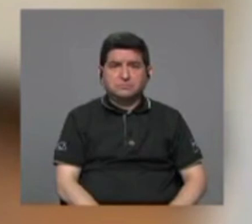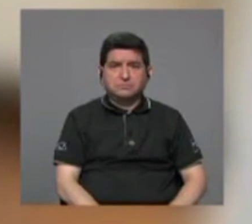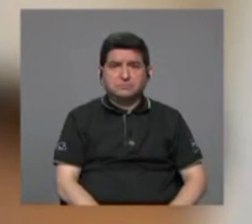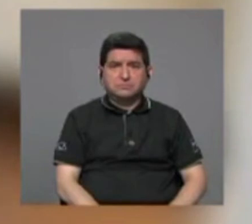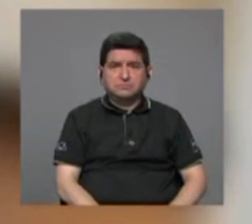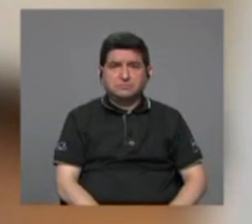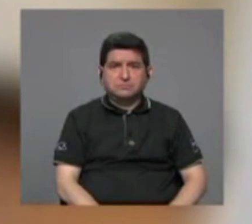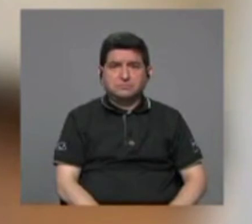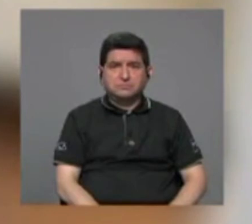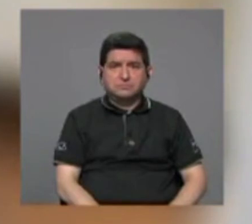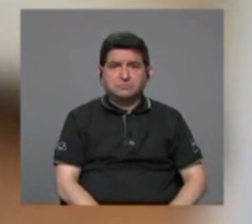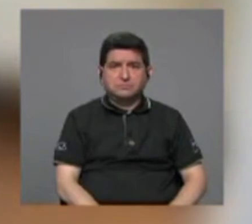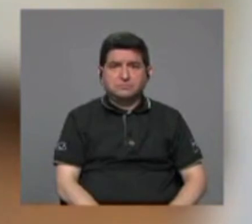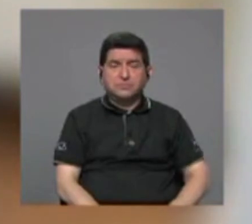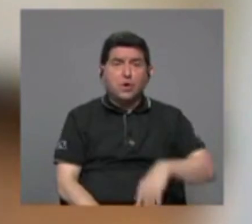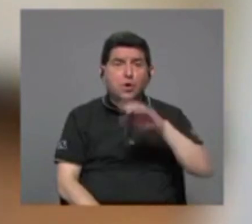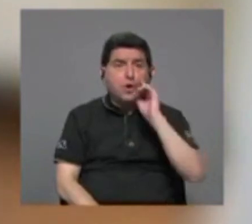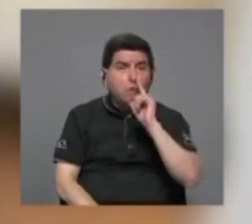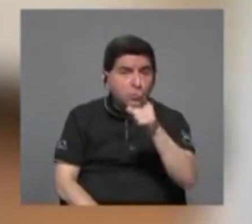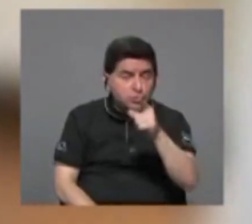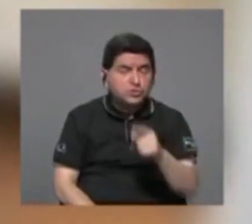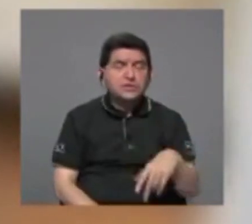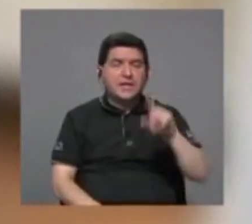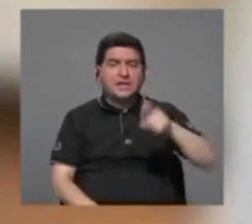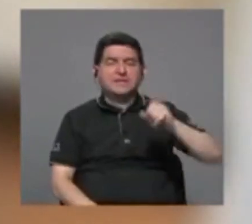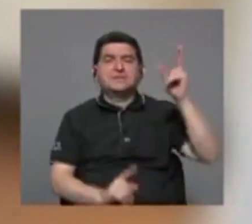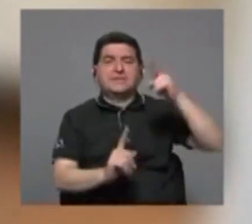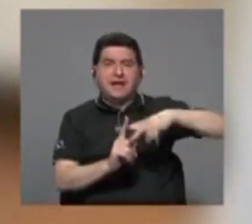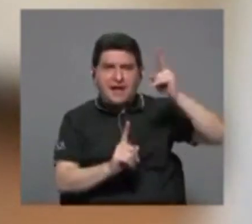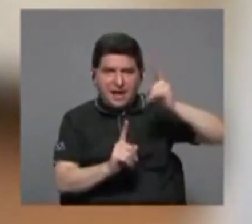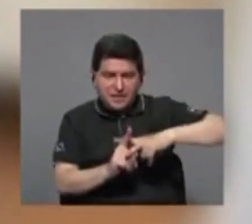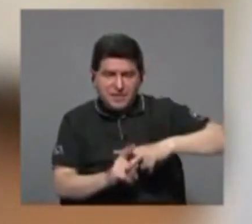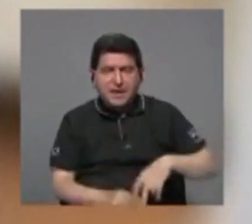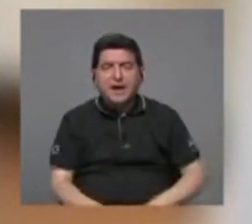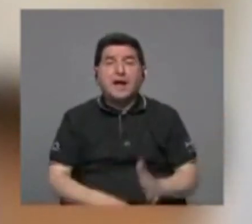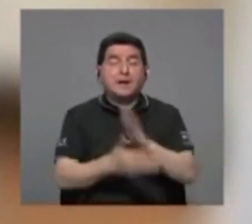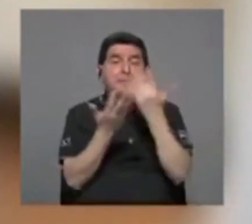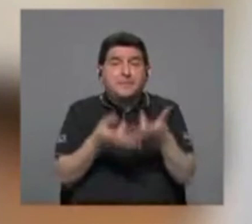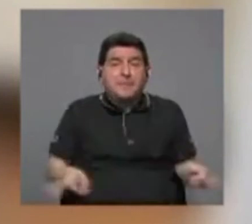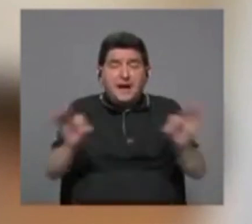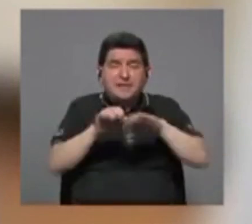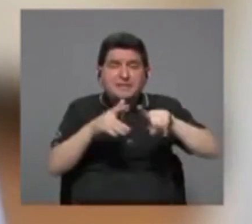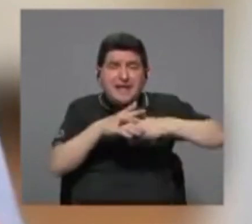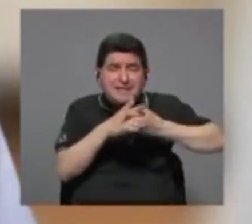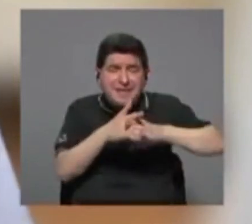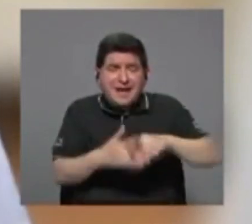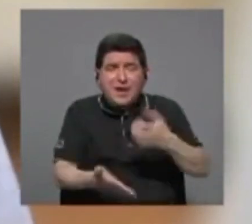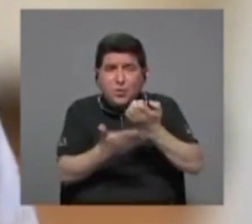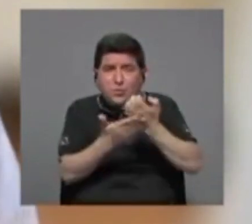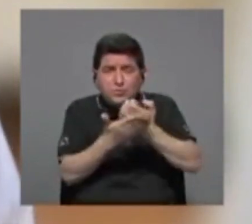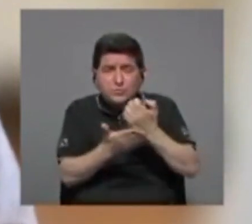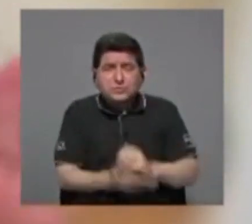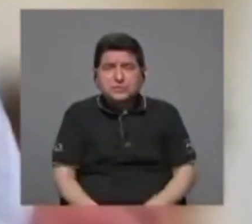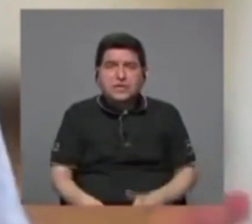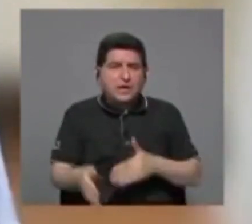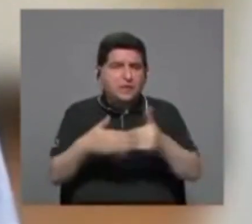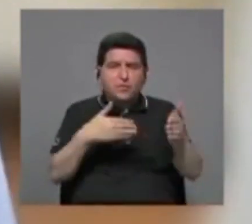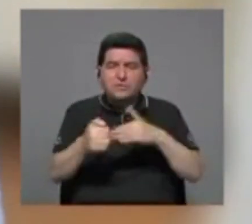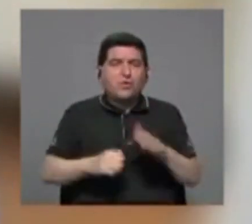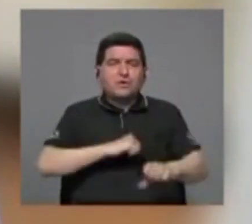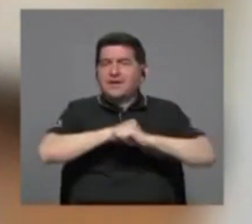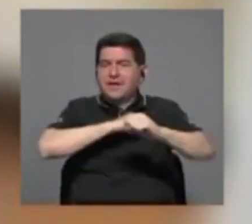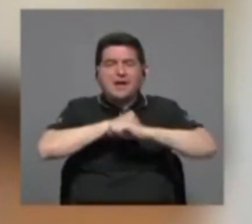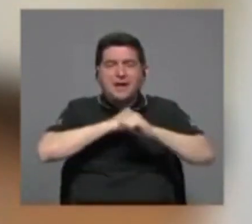atención al que usted va a tener que implementar una buena parte del ajuste fiscal, aunque en campaña este tema ha